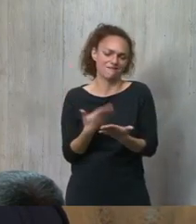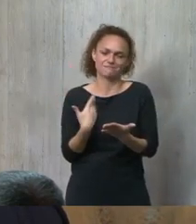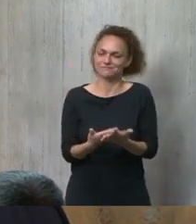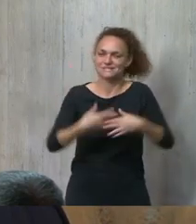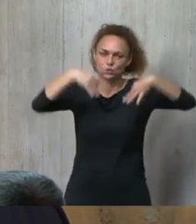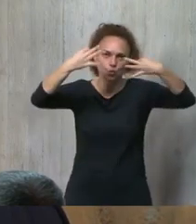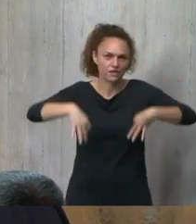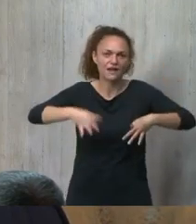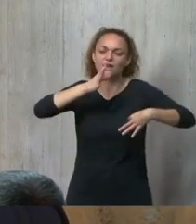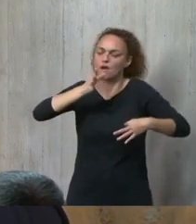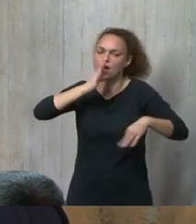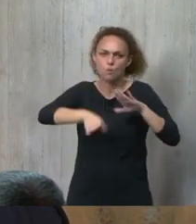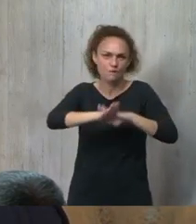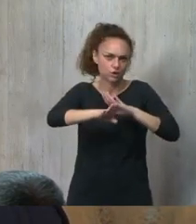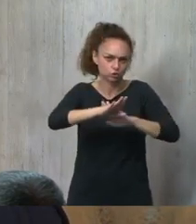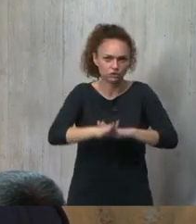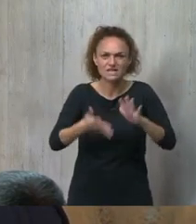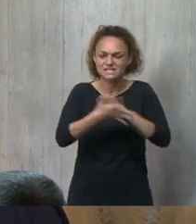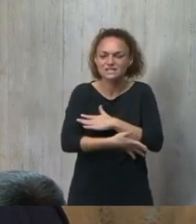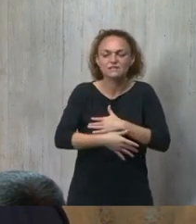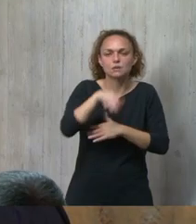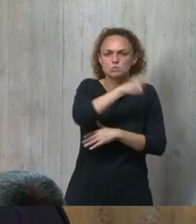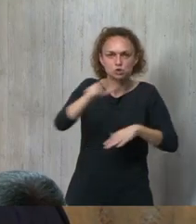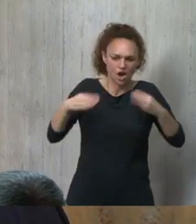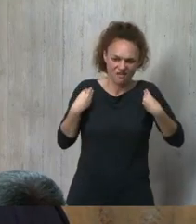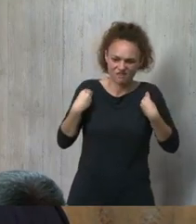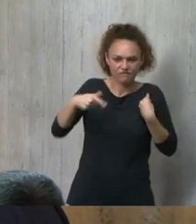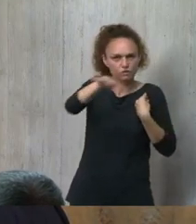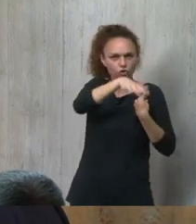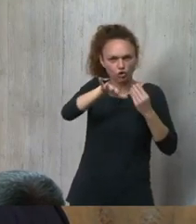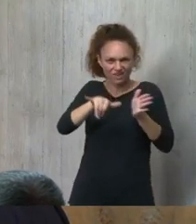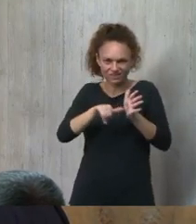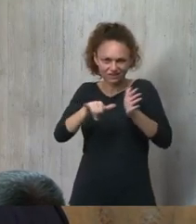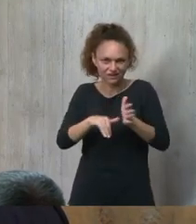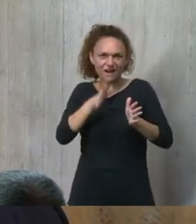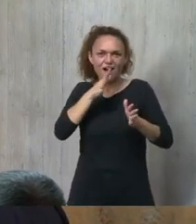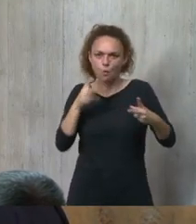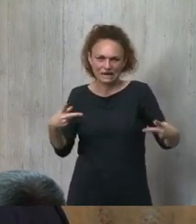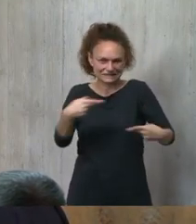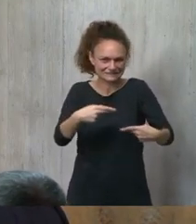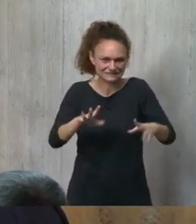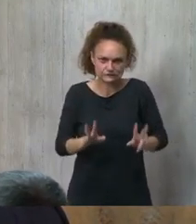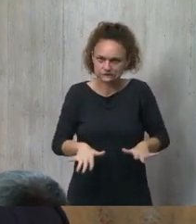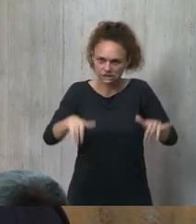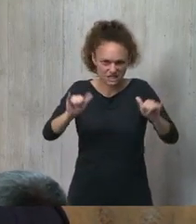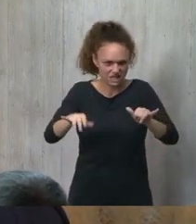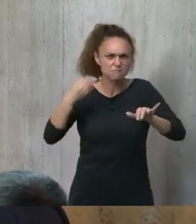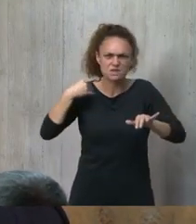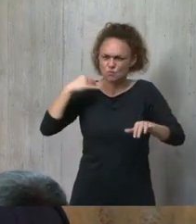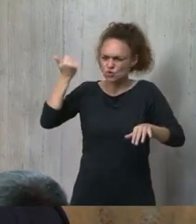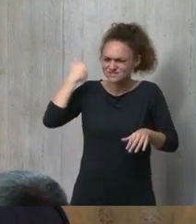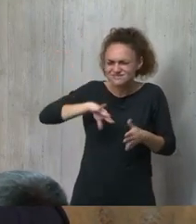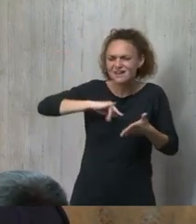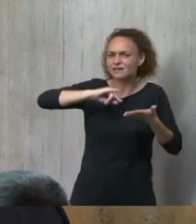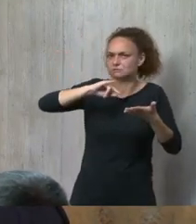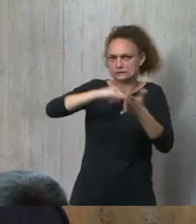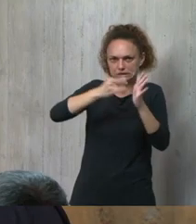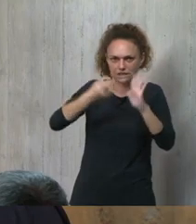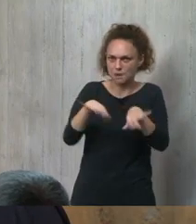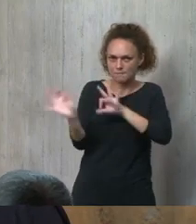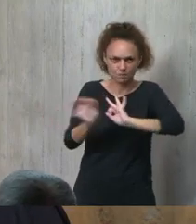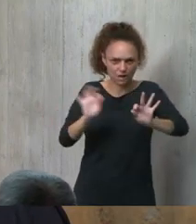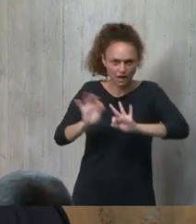ningún problema de abastecimiento de agua para la población de nuestro municipio. Se han establecido los mecanismos necesarios de coordinación y de organización del suministro. Sí es